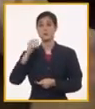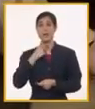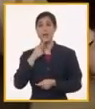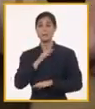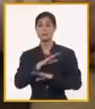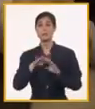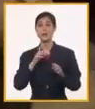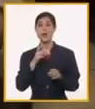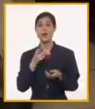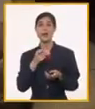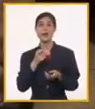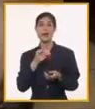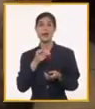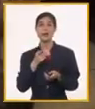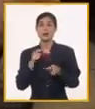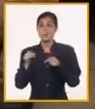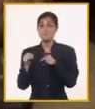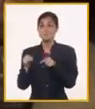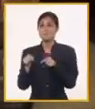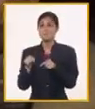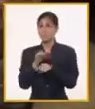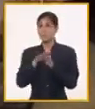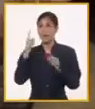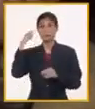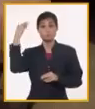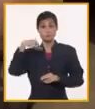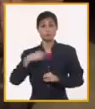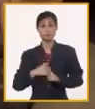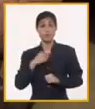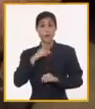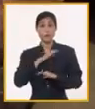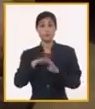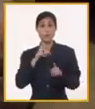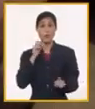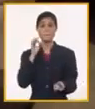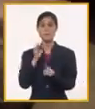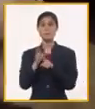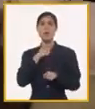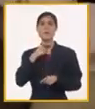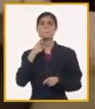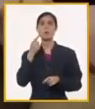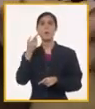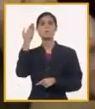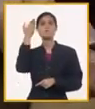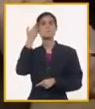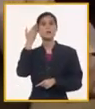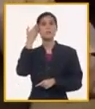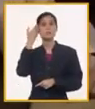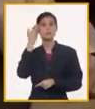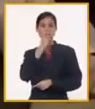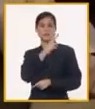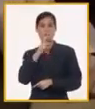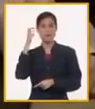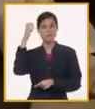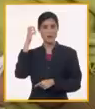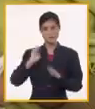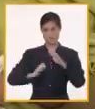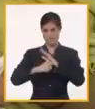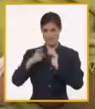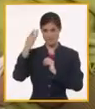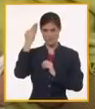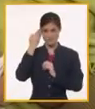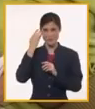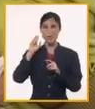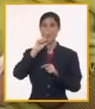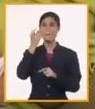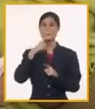¿Tú entiendes? Quiero decir, ya yo desde que te dije, desde el día que Batista dio el golpe de Estado, desde ese día, ya yo...